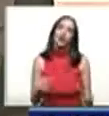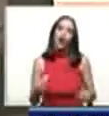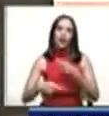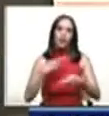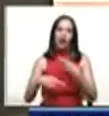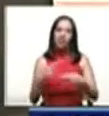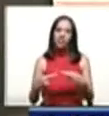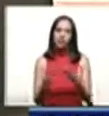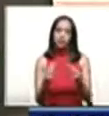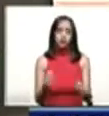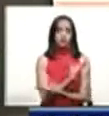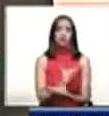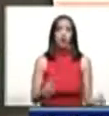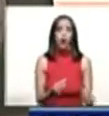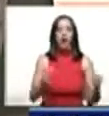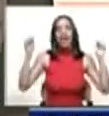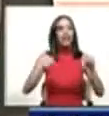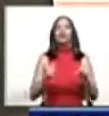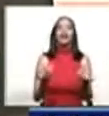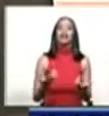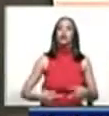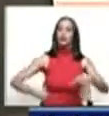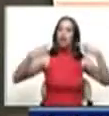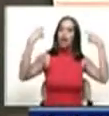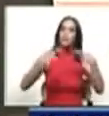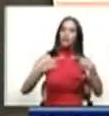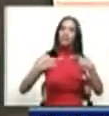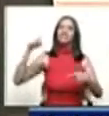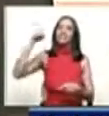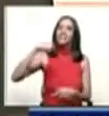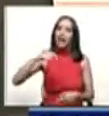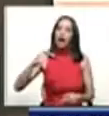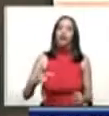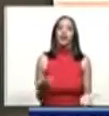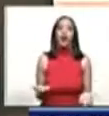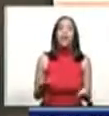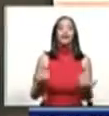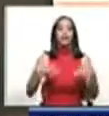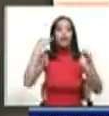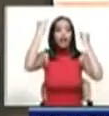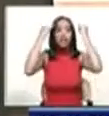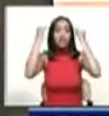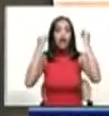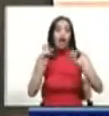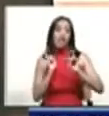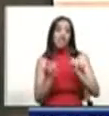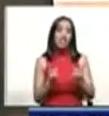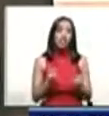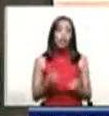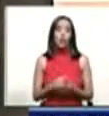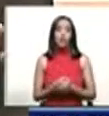se confronta. Estamos en una pugna necesaria a propósito de las ideas. Hay algunos mitos que se han